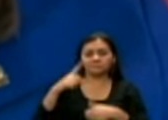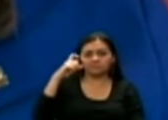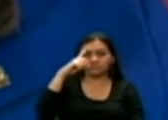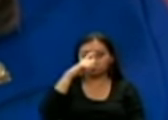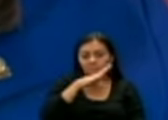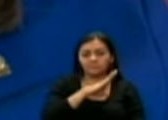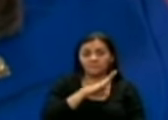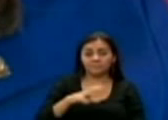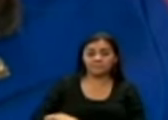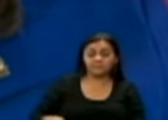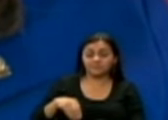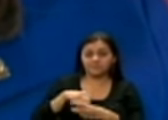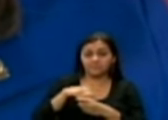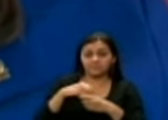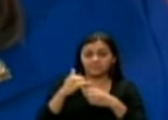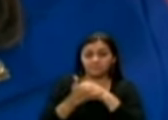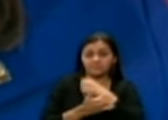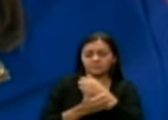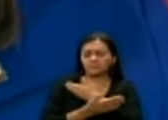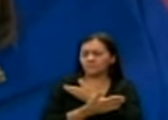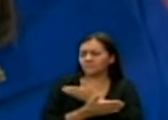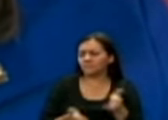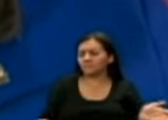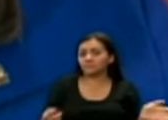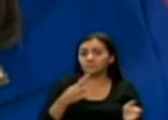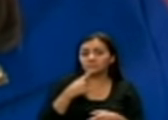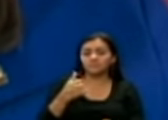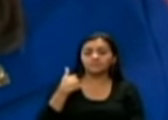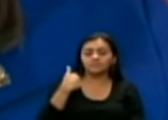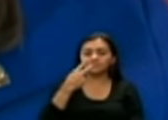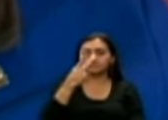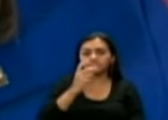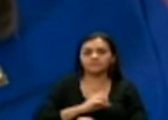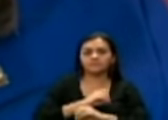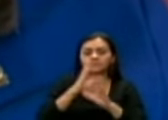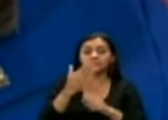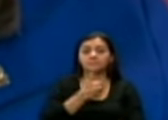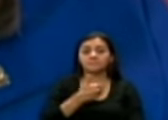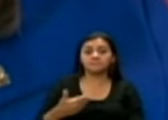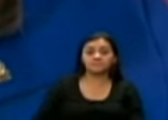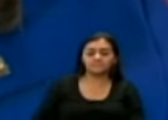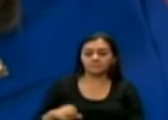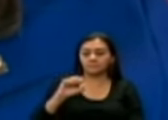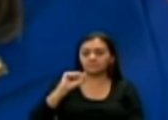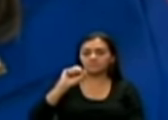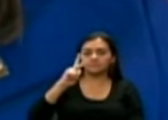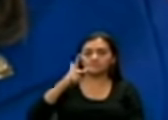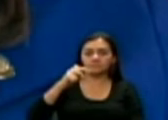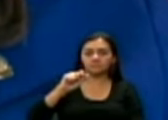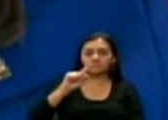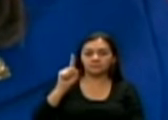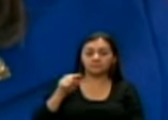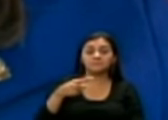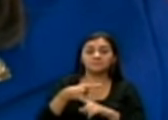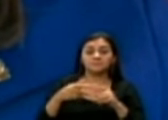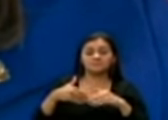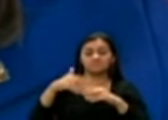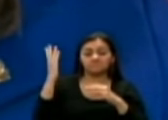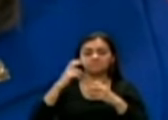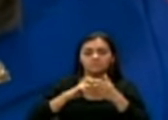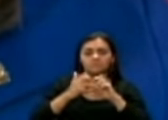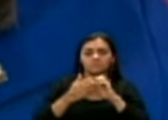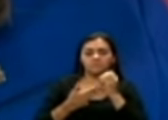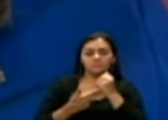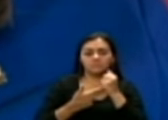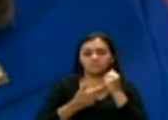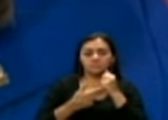Salvador mismo tiene bien definido lo que tiene que hacer el presidente Sánchez Serén, pero tiene obstáculos de los recursos, porque